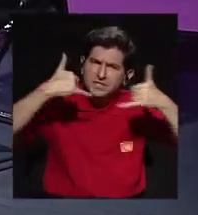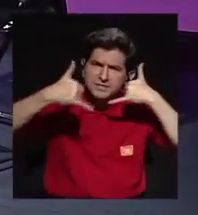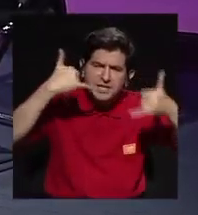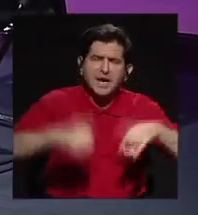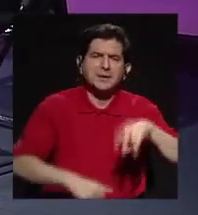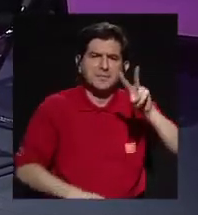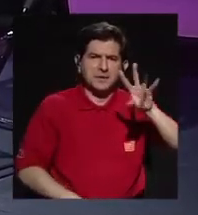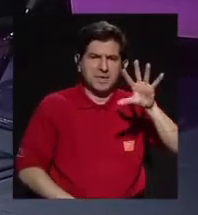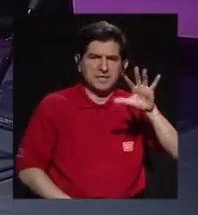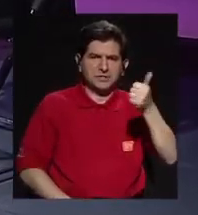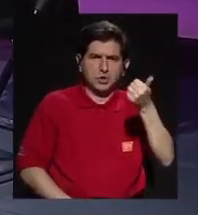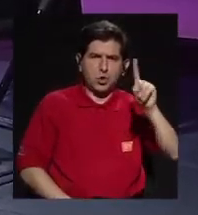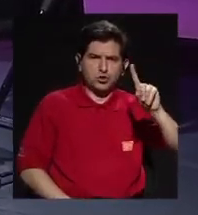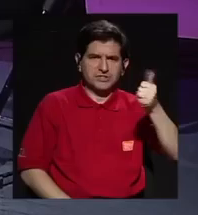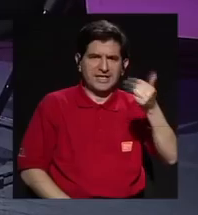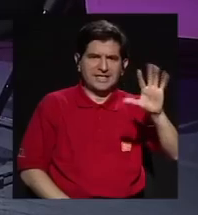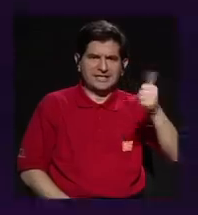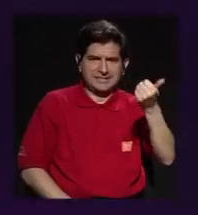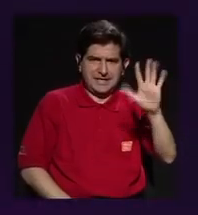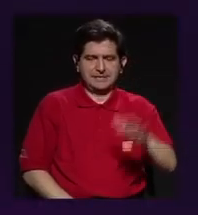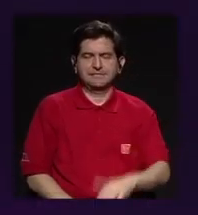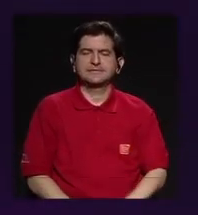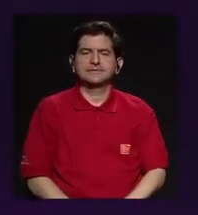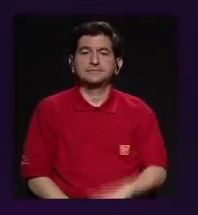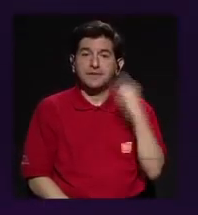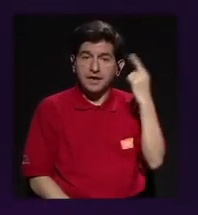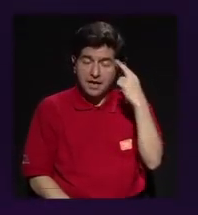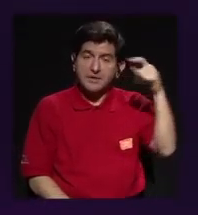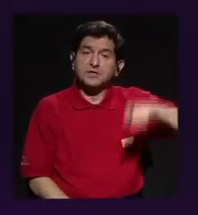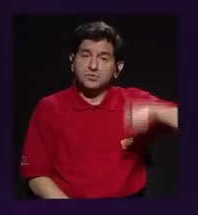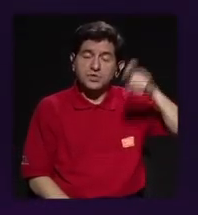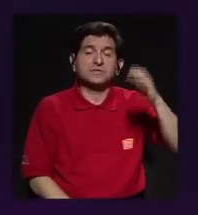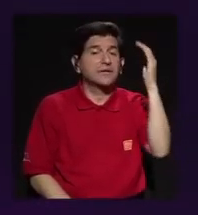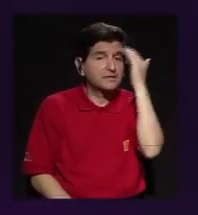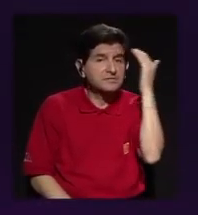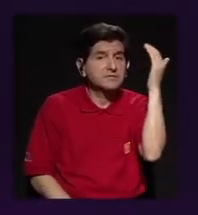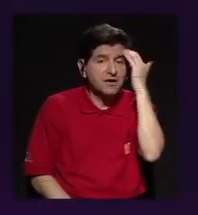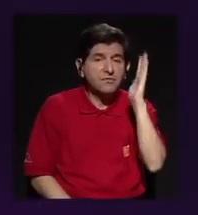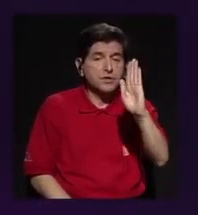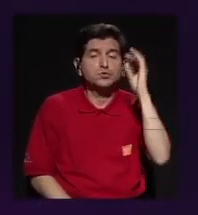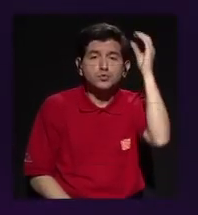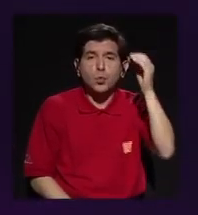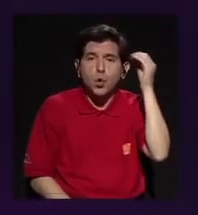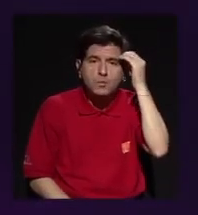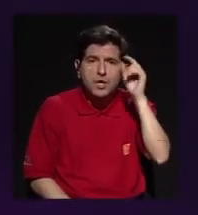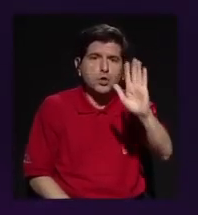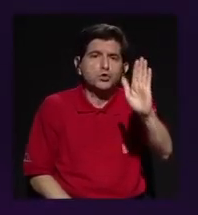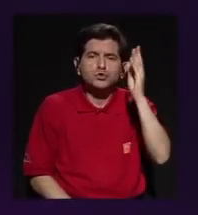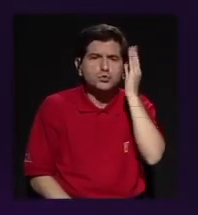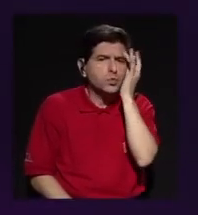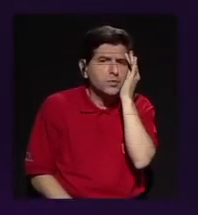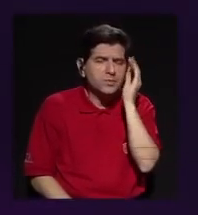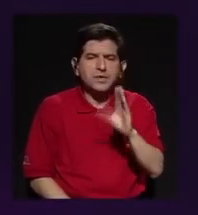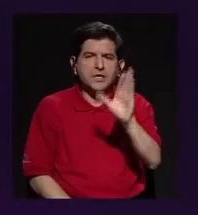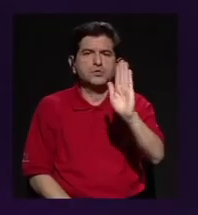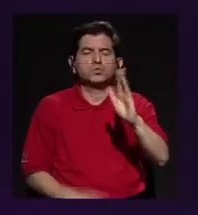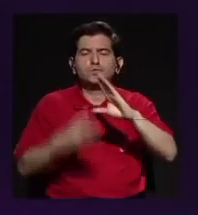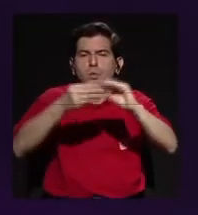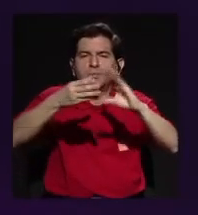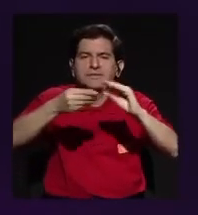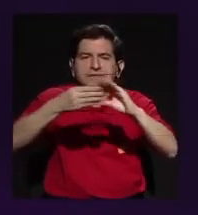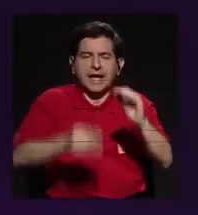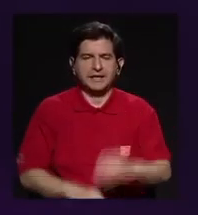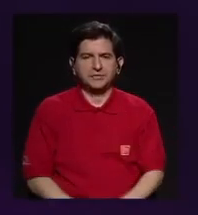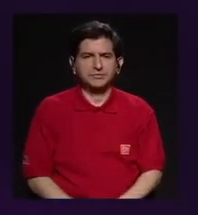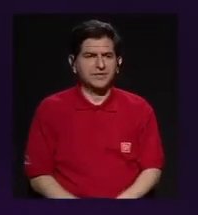al 2511-1515 porque necesitamos conocer sus opiniones, sus inquietudes, sus observaciones.